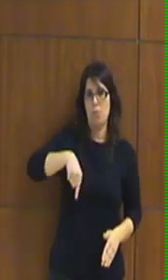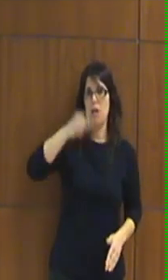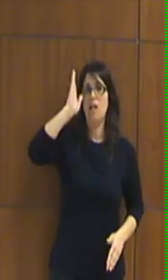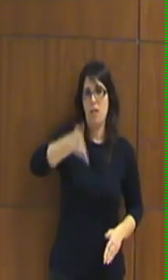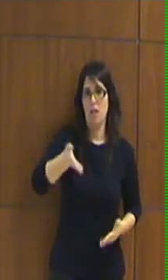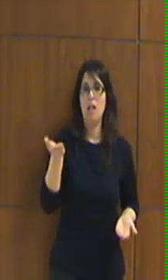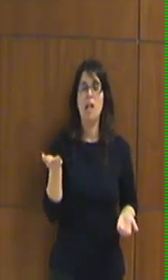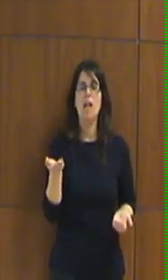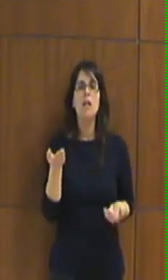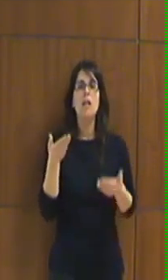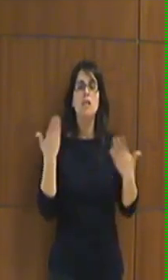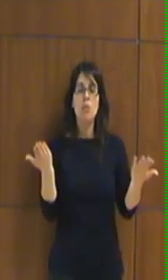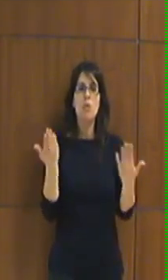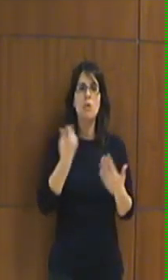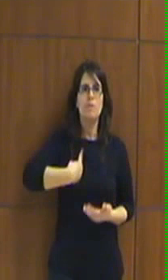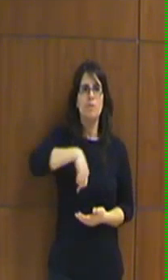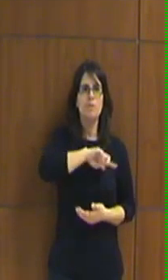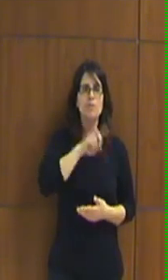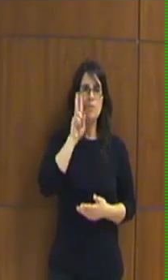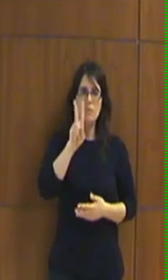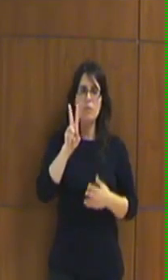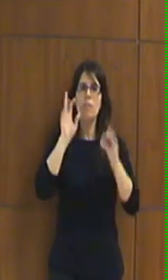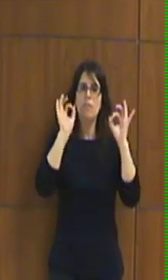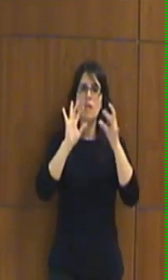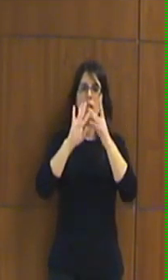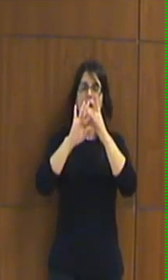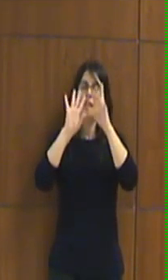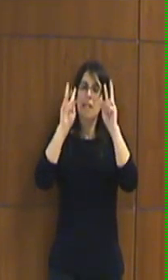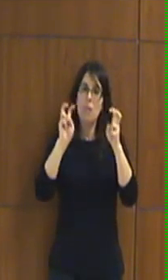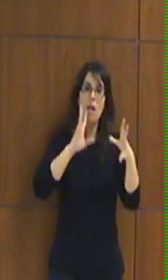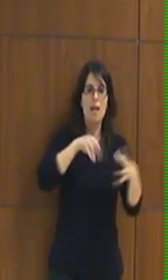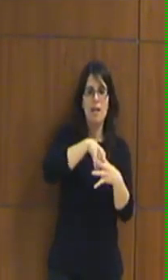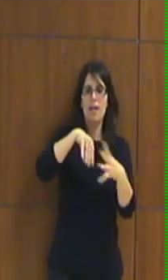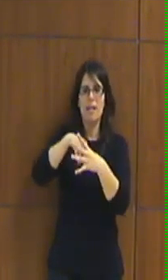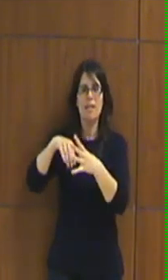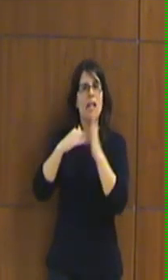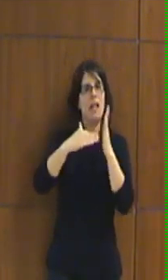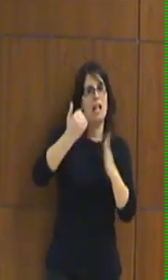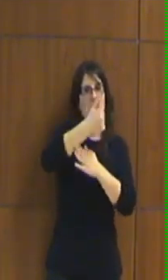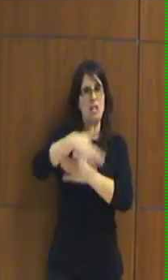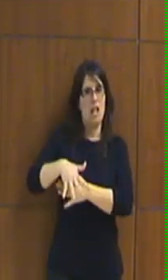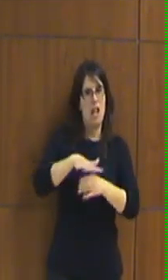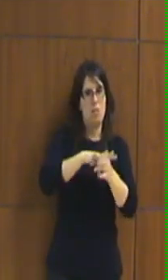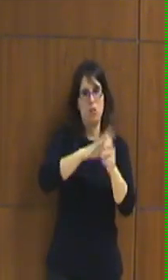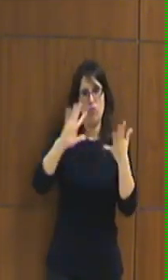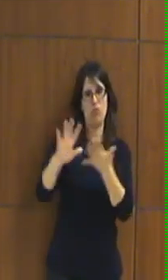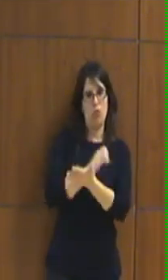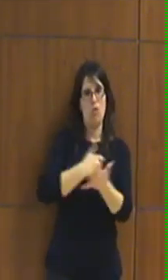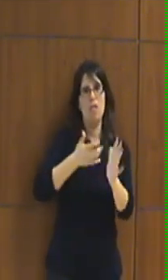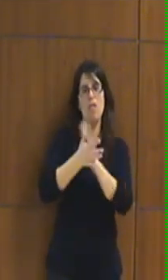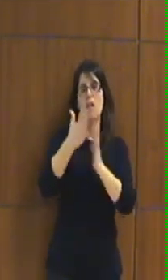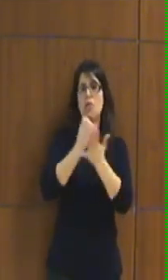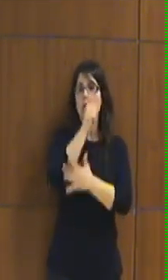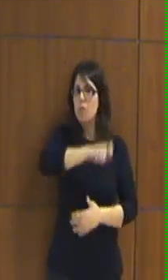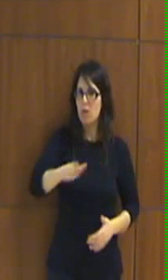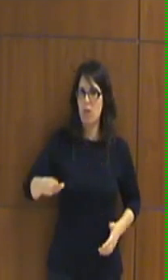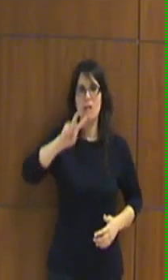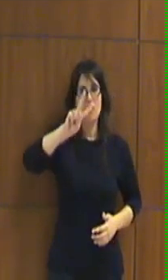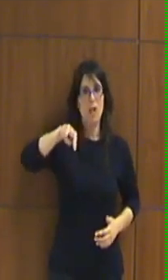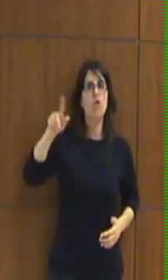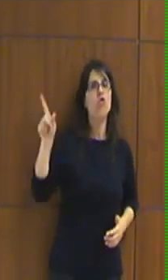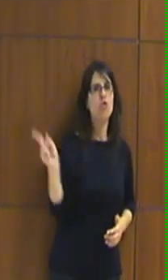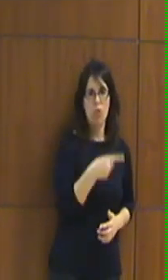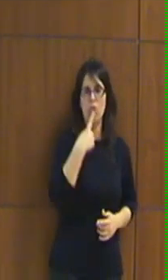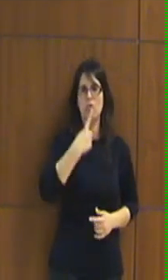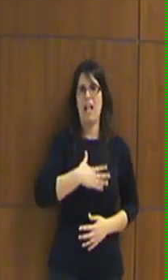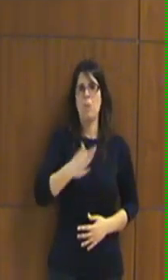Entonces estamos viendo la transversalidad constantemente, ¿no? Todos somos personas, todos tenemos ciertas discapacidades y, como ha apuntado